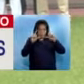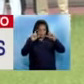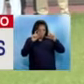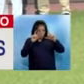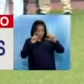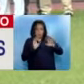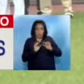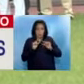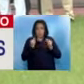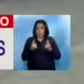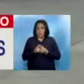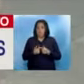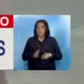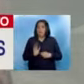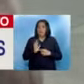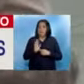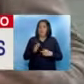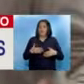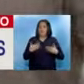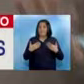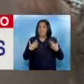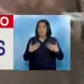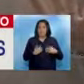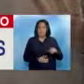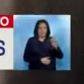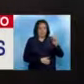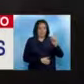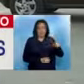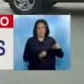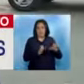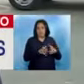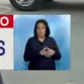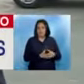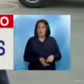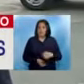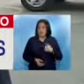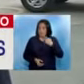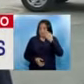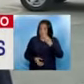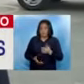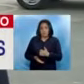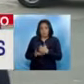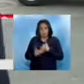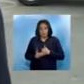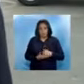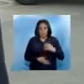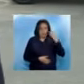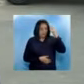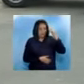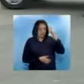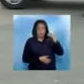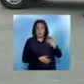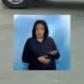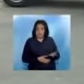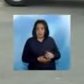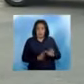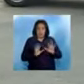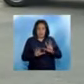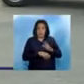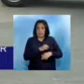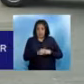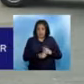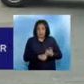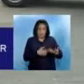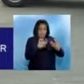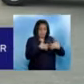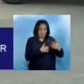grupal y manifestó su alegría de haber liderado este equipo. Lo que creo que me va a ayudar es haber tenido la experiencia de 10 años en el mundo